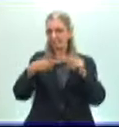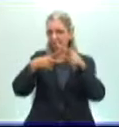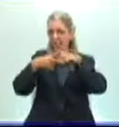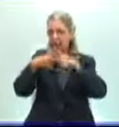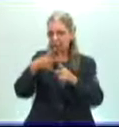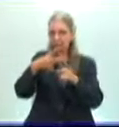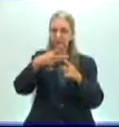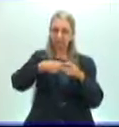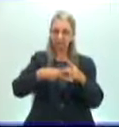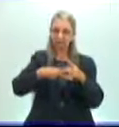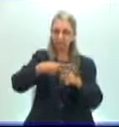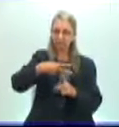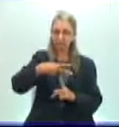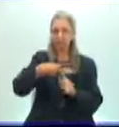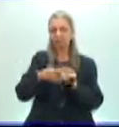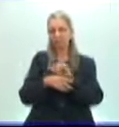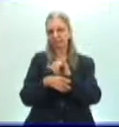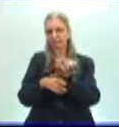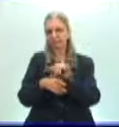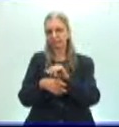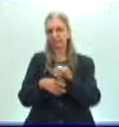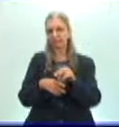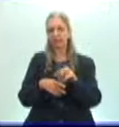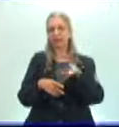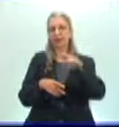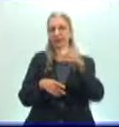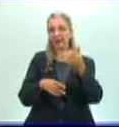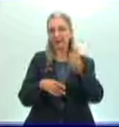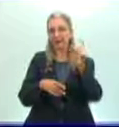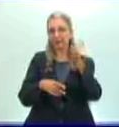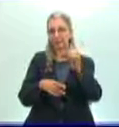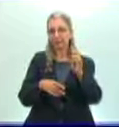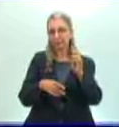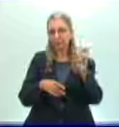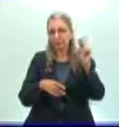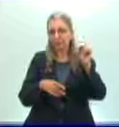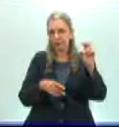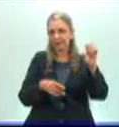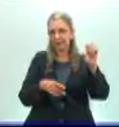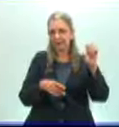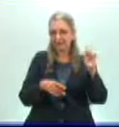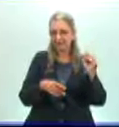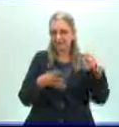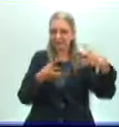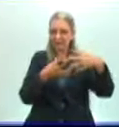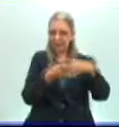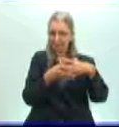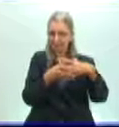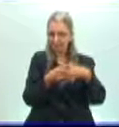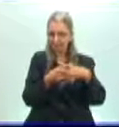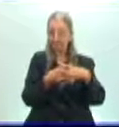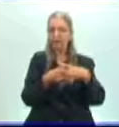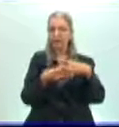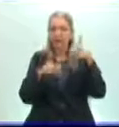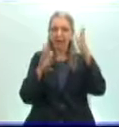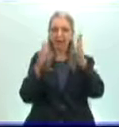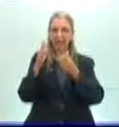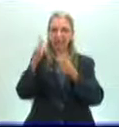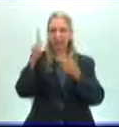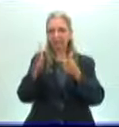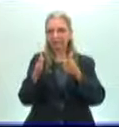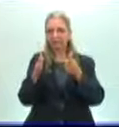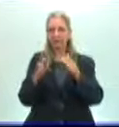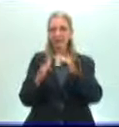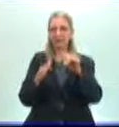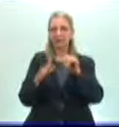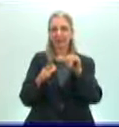igualdad entre dos razones. Razones que deben salir de la proporcionalidad que planteemos, ¿no?, entre los lados de estos dos triángulos. Y aquí